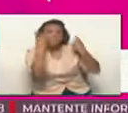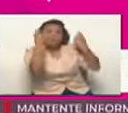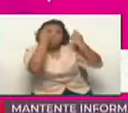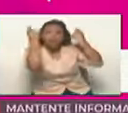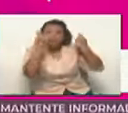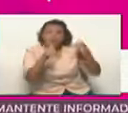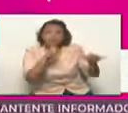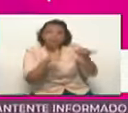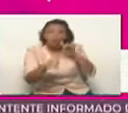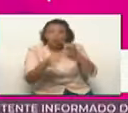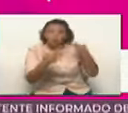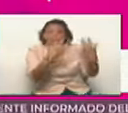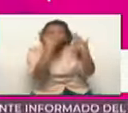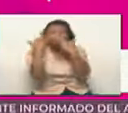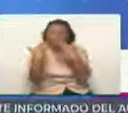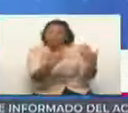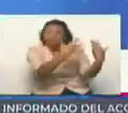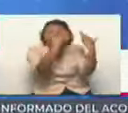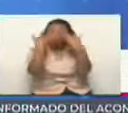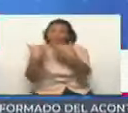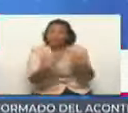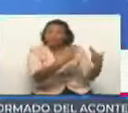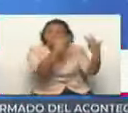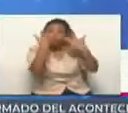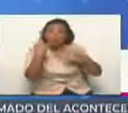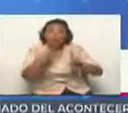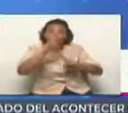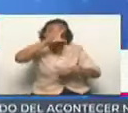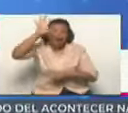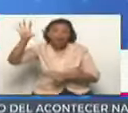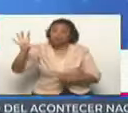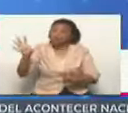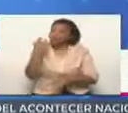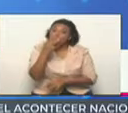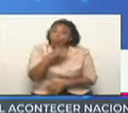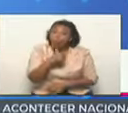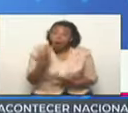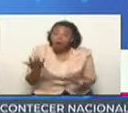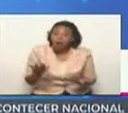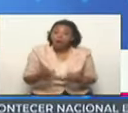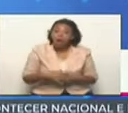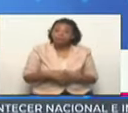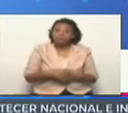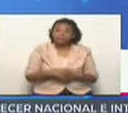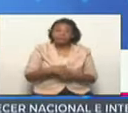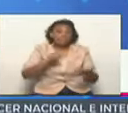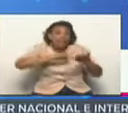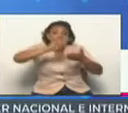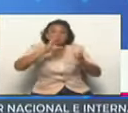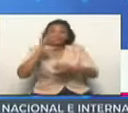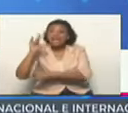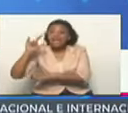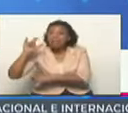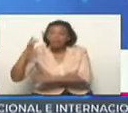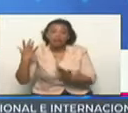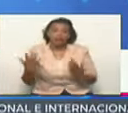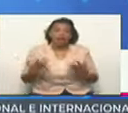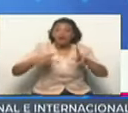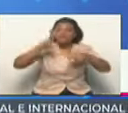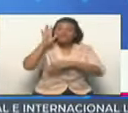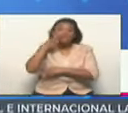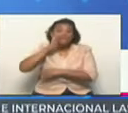campañas de guerra psicológica que inclusive otros países no tienen. A través de Instagram,